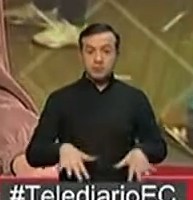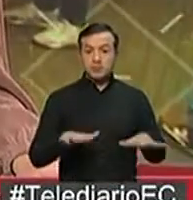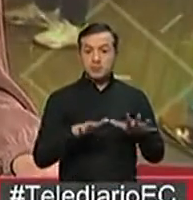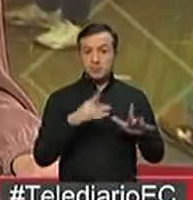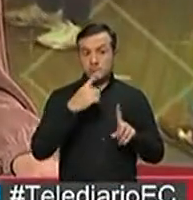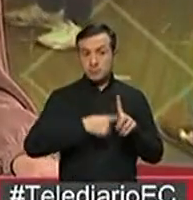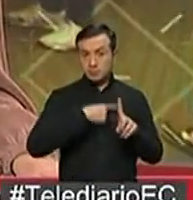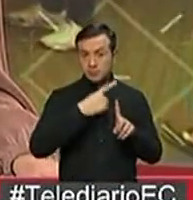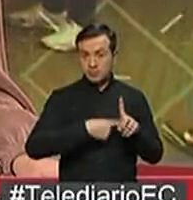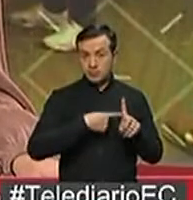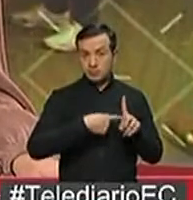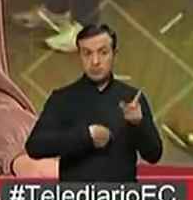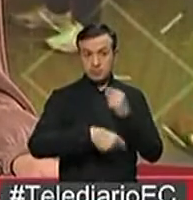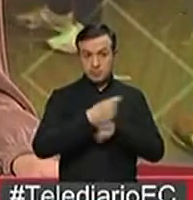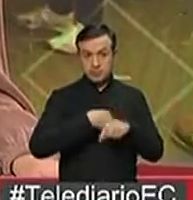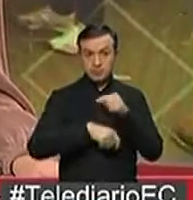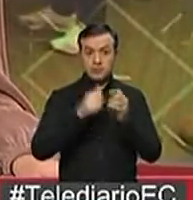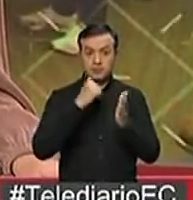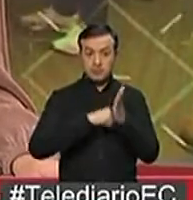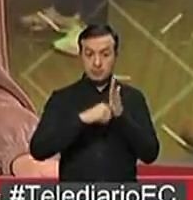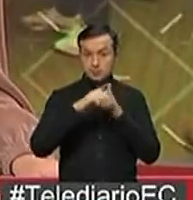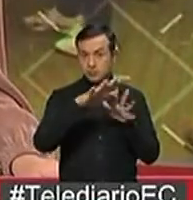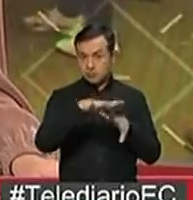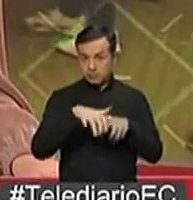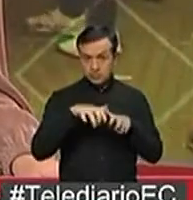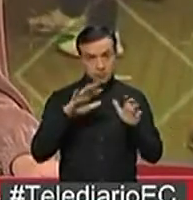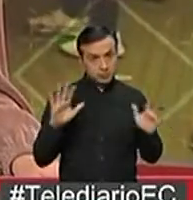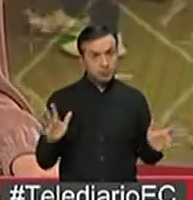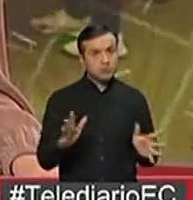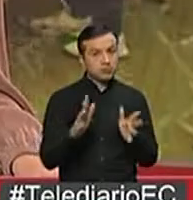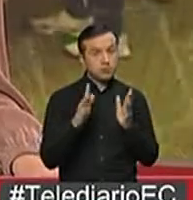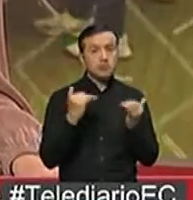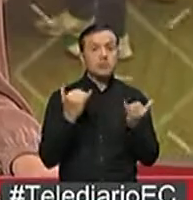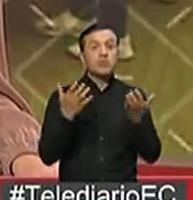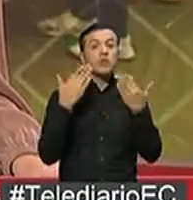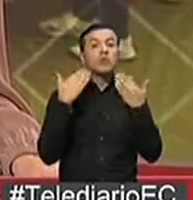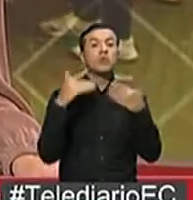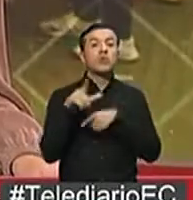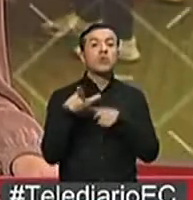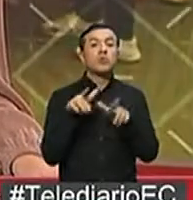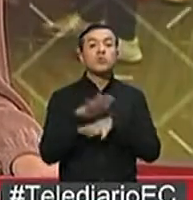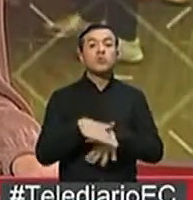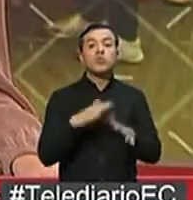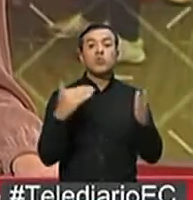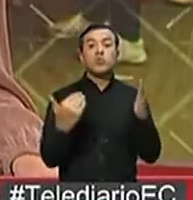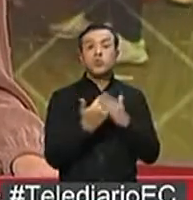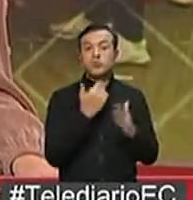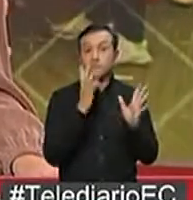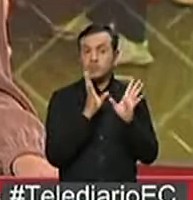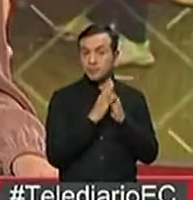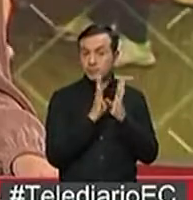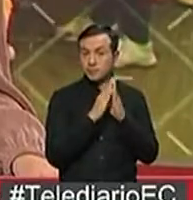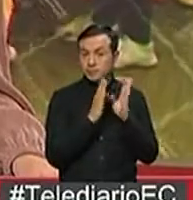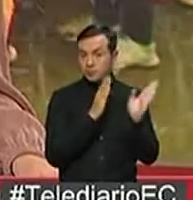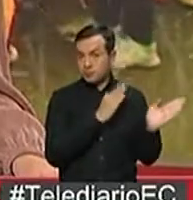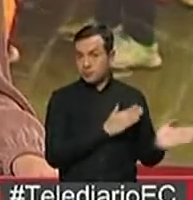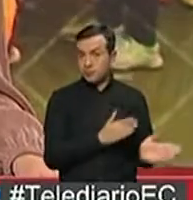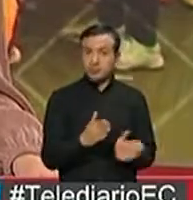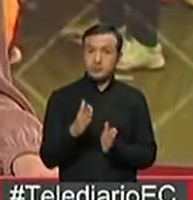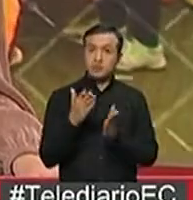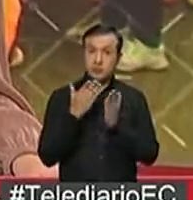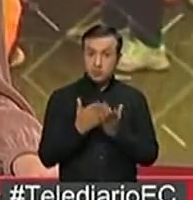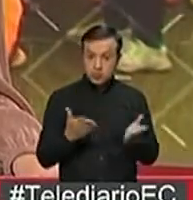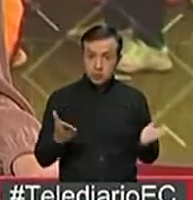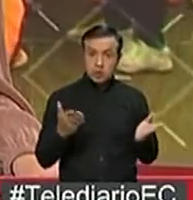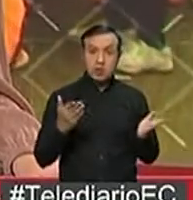mesa que impulsa el Ministerio de Agricultura continúan. En esta ocasión, Guayaquil fue la sede de una nueva edición. Lo que se busca es expender productos